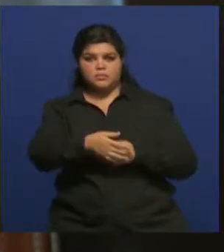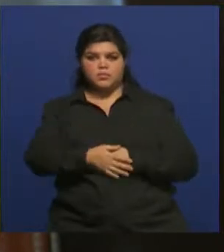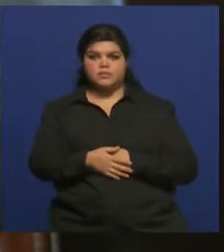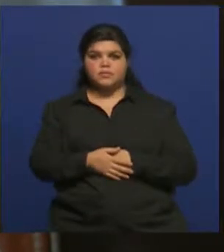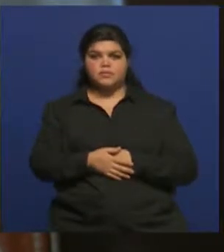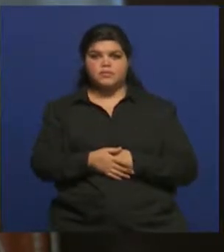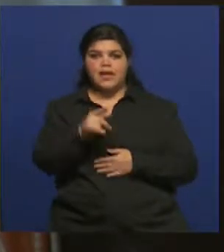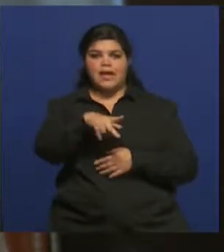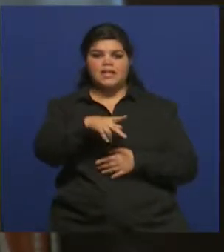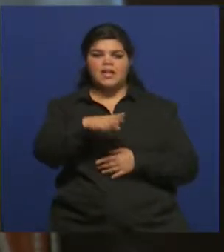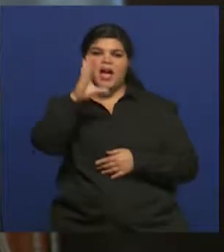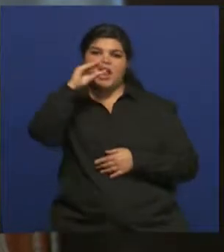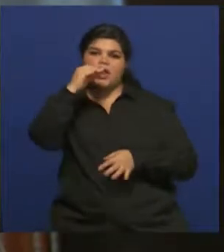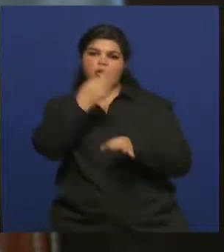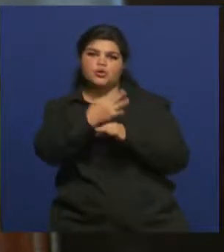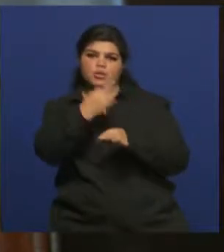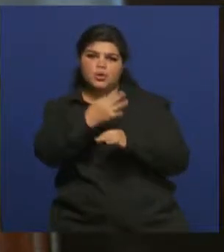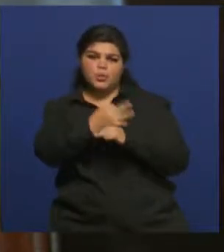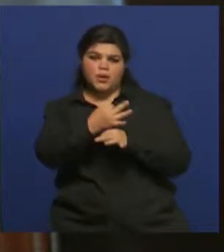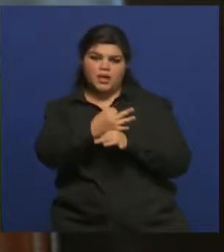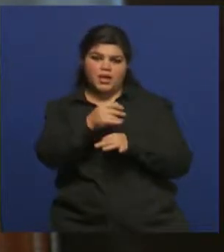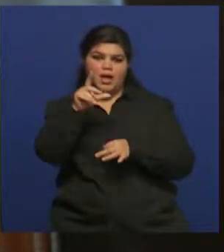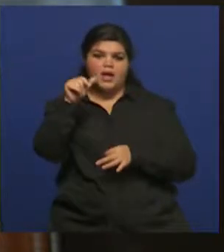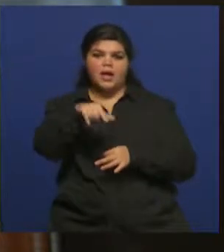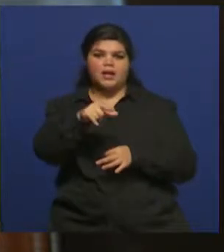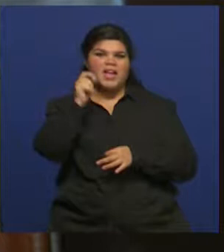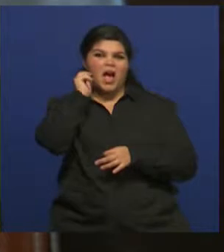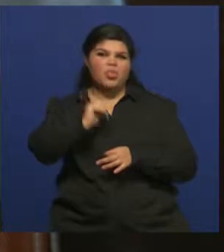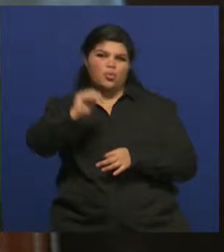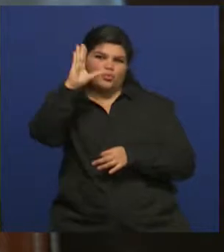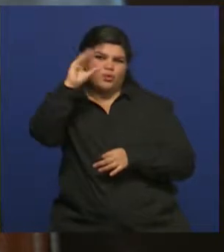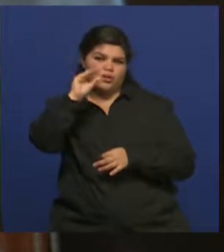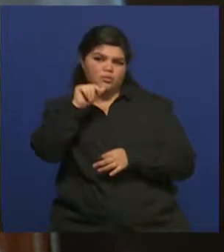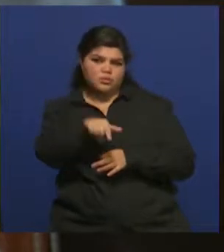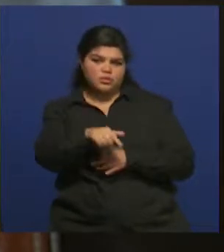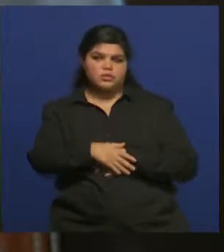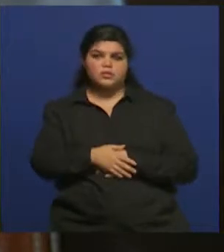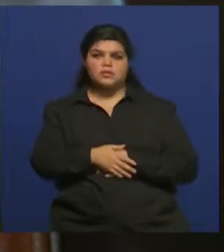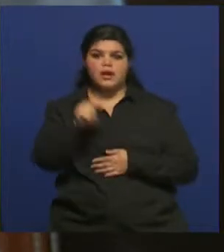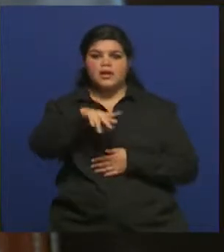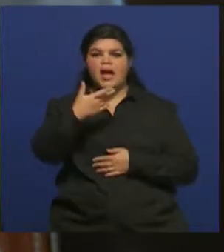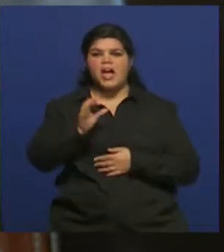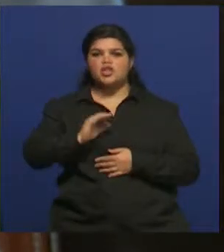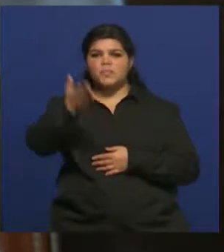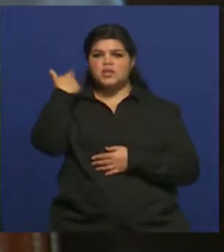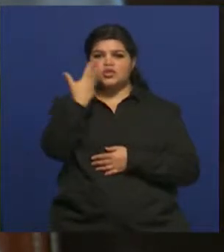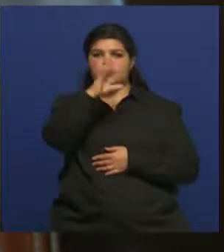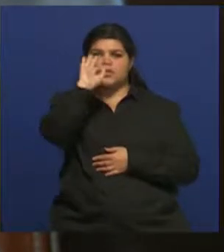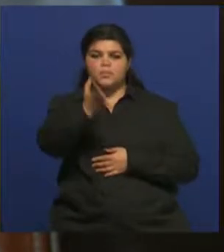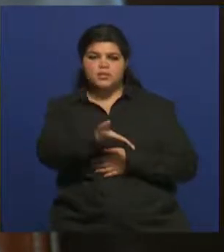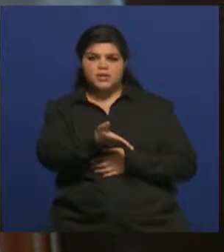el CENSE, sí, que hicieron su secundario de adulto hasta el año pasado. El 50% de esos jóvenes ingresaron